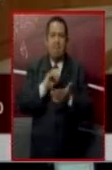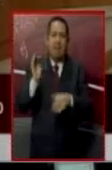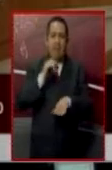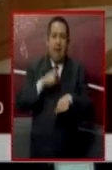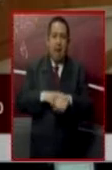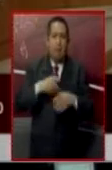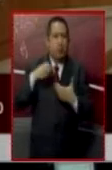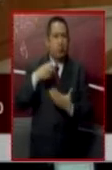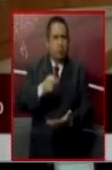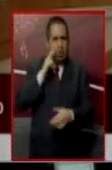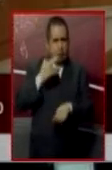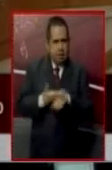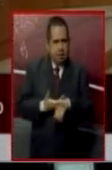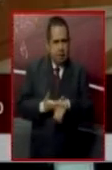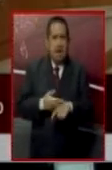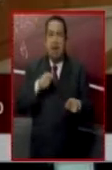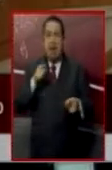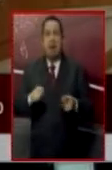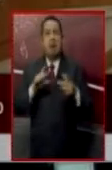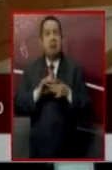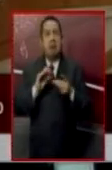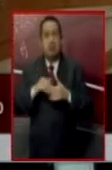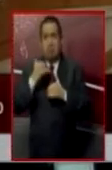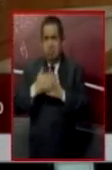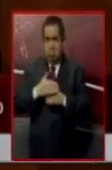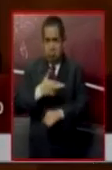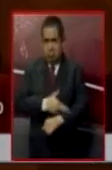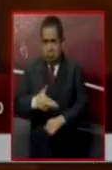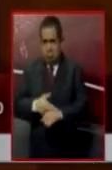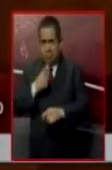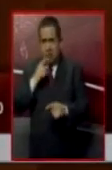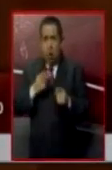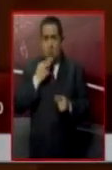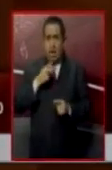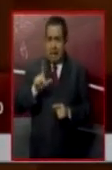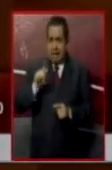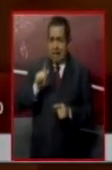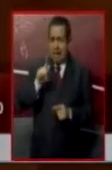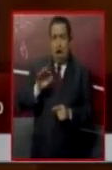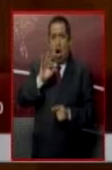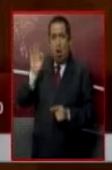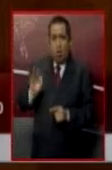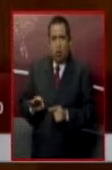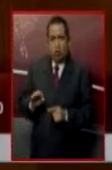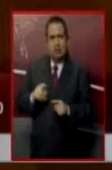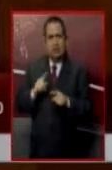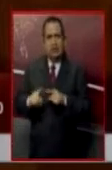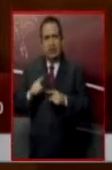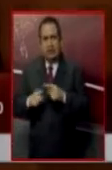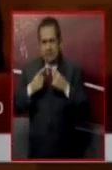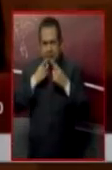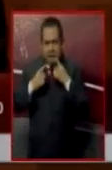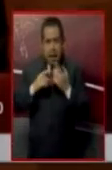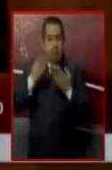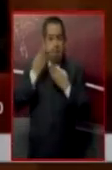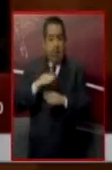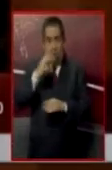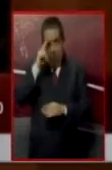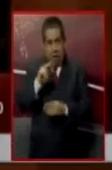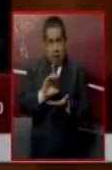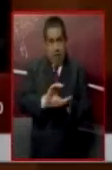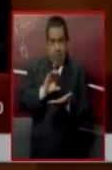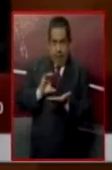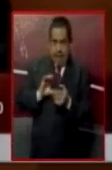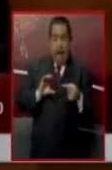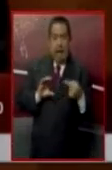Hacendaria. Dicho dictamen propone establecer un mecanismo para utilizar el 70% de los remanentes del Banco de México en el pago de